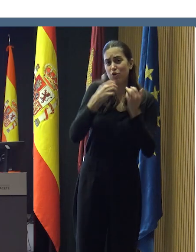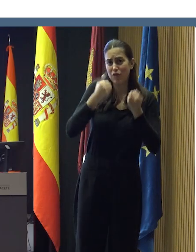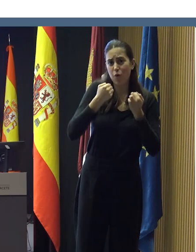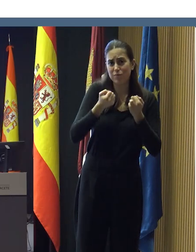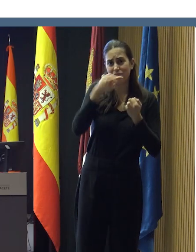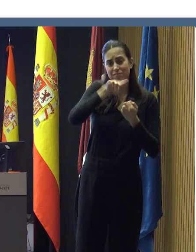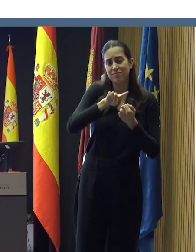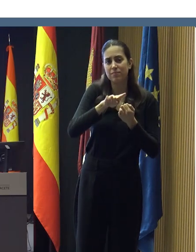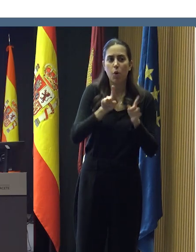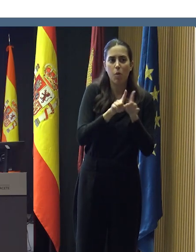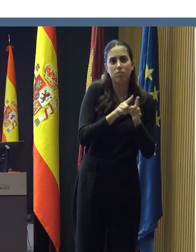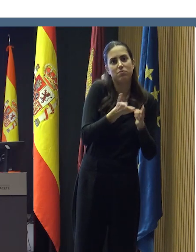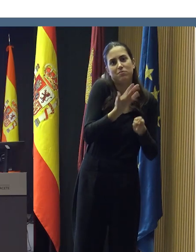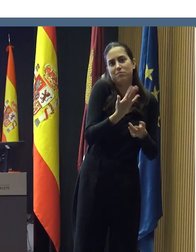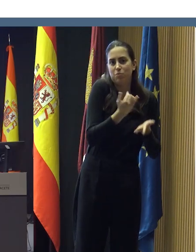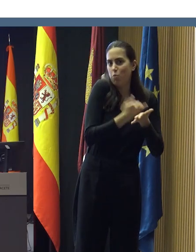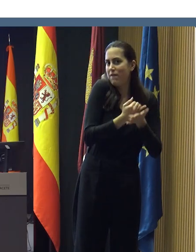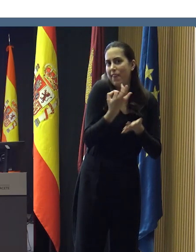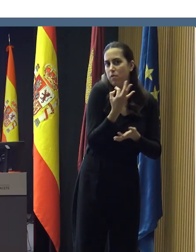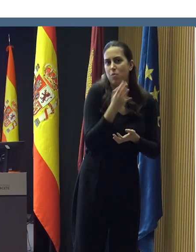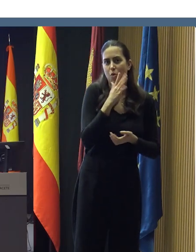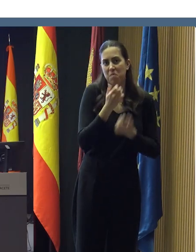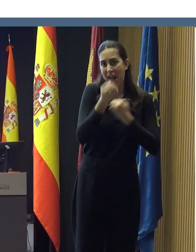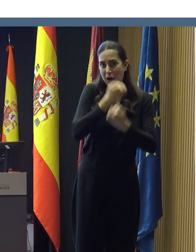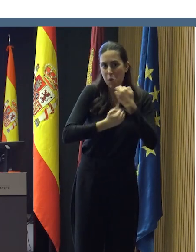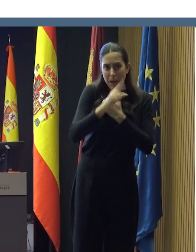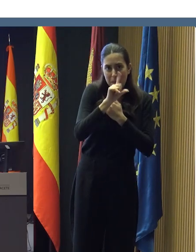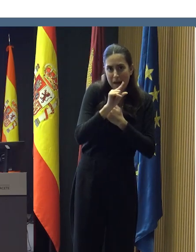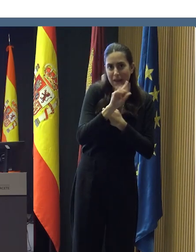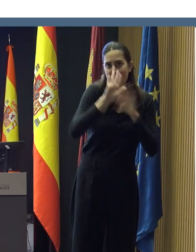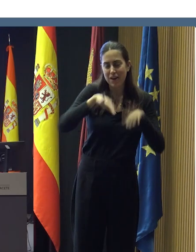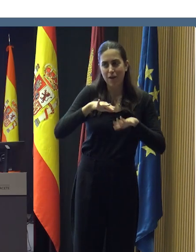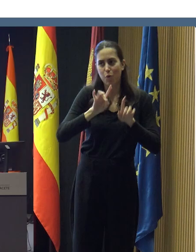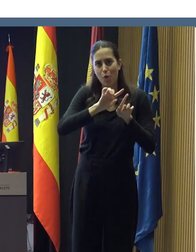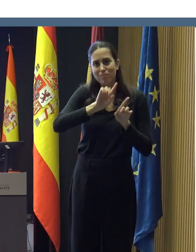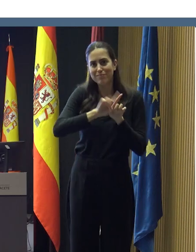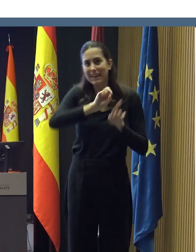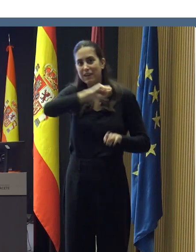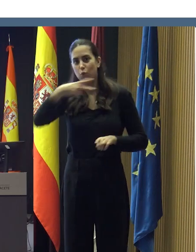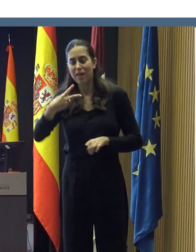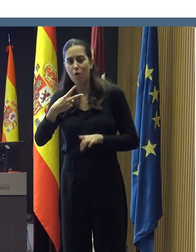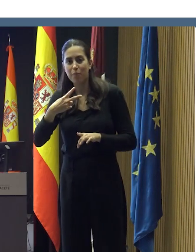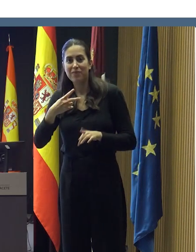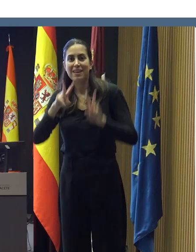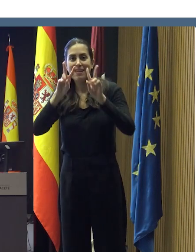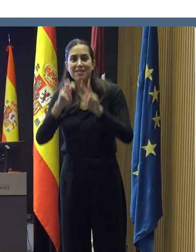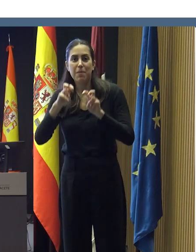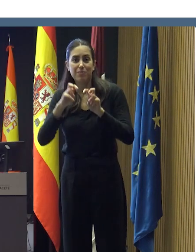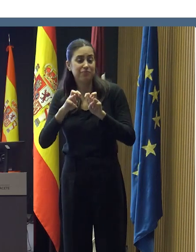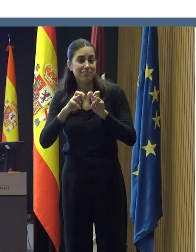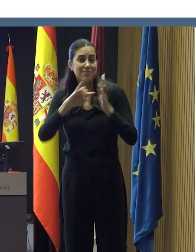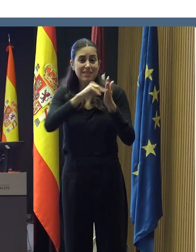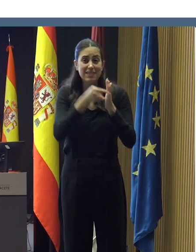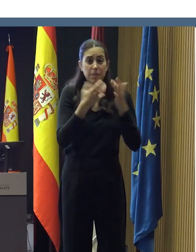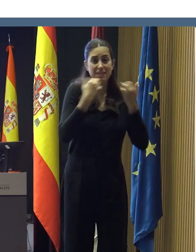es la que nos tiene que derivar muchas veces esas pruebas, porque son muy económicas y van a ahorrar un gran impacto al sistema sanitario. O sea que al final, a